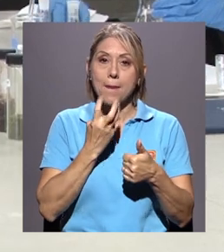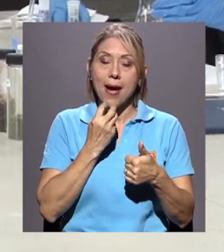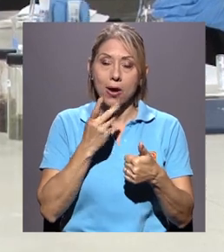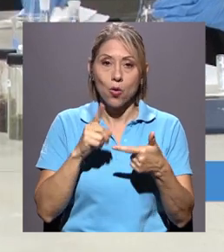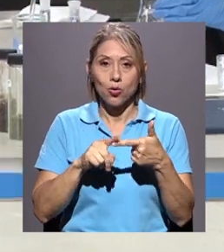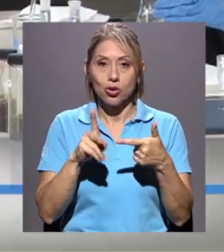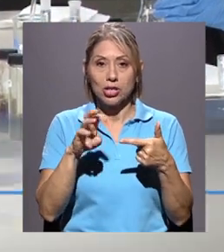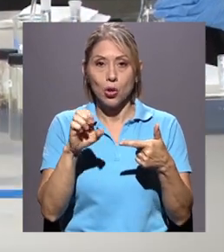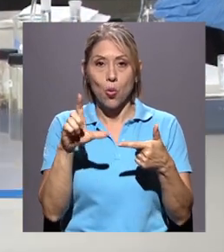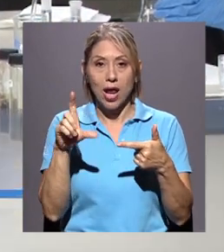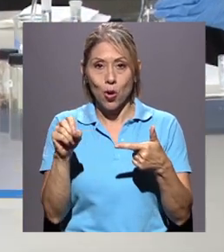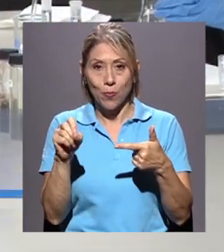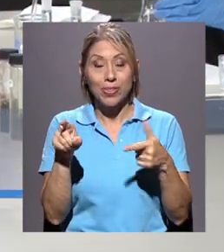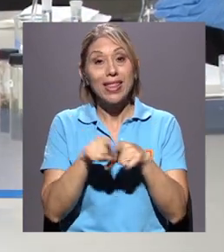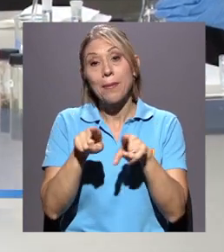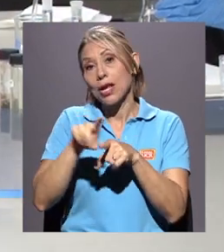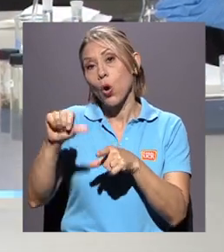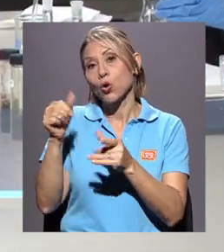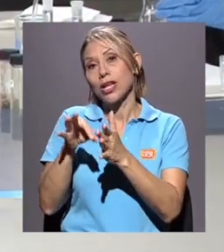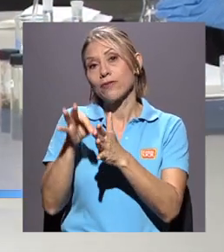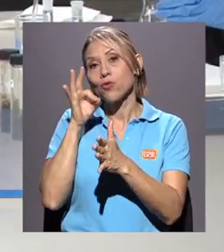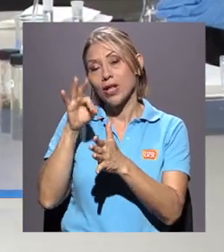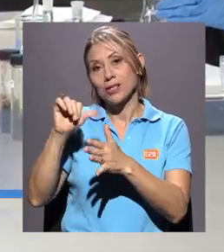otras frutas y otras plantas que hemos estudiado